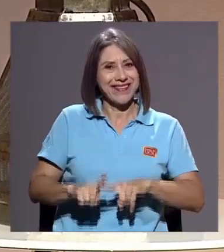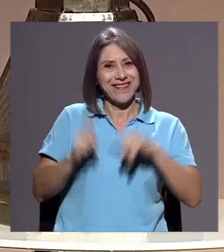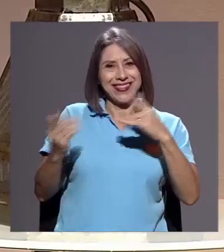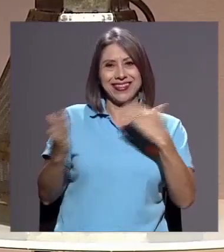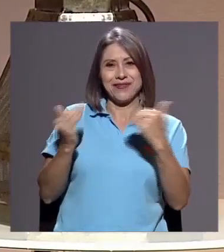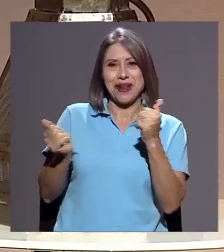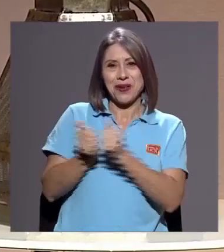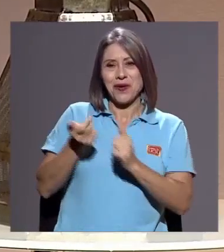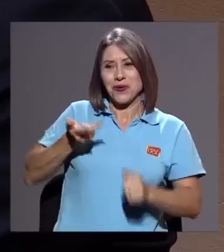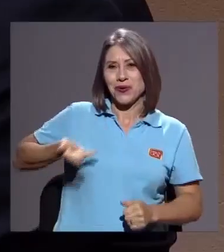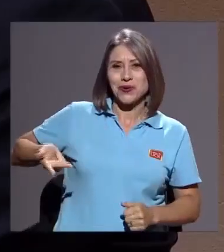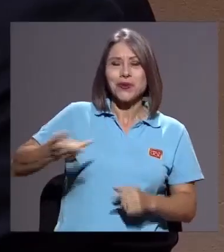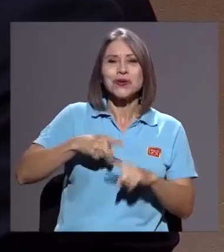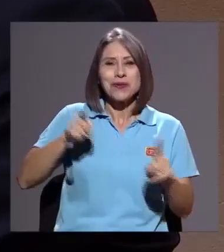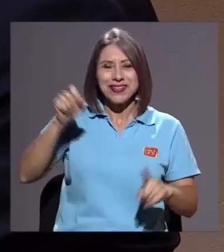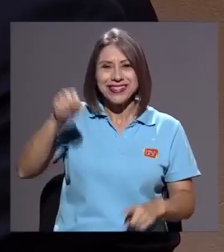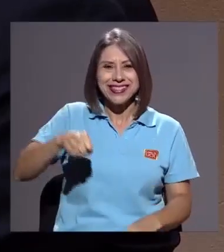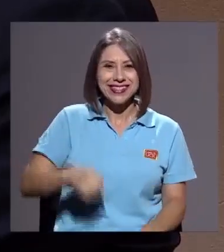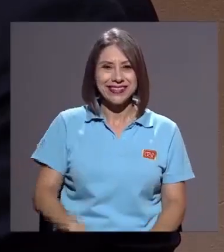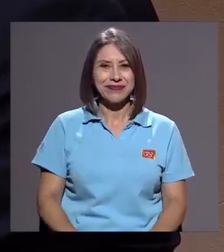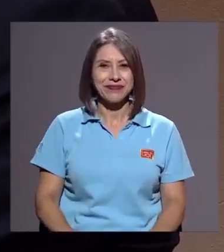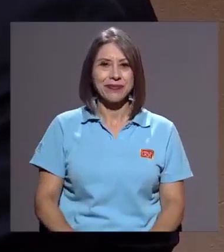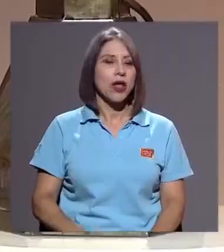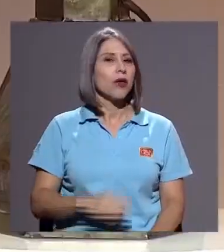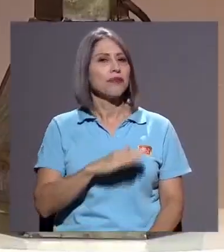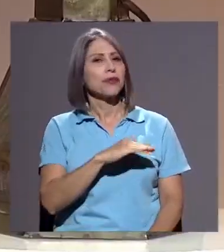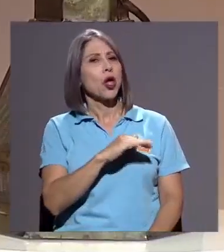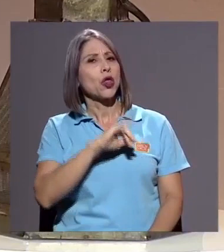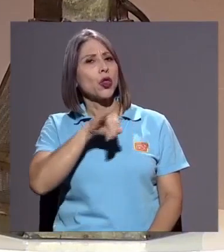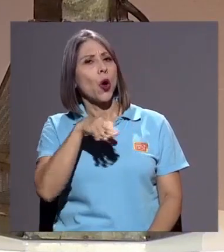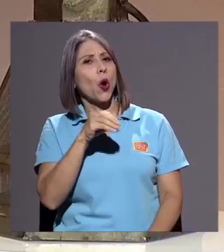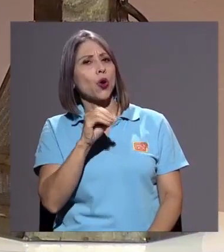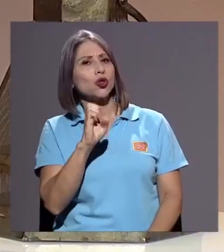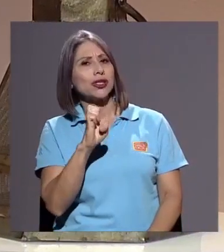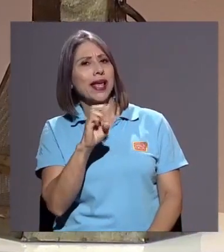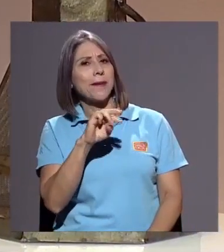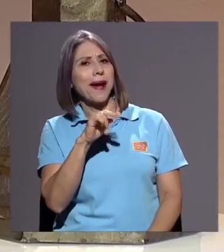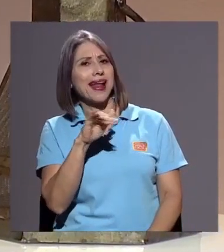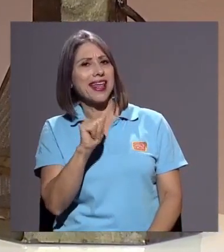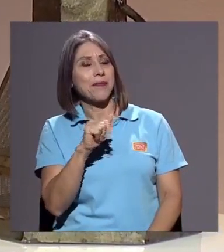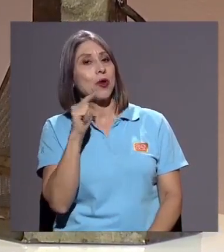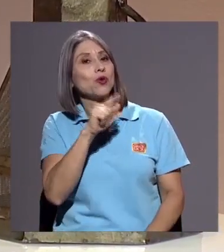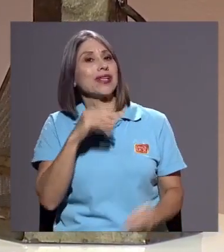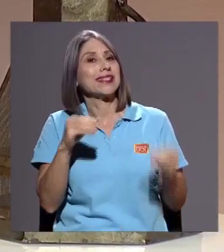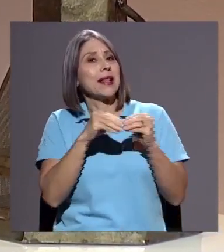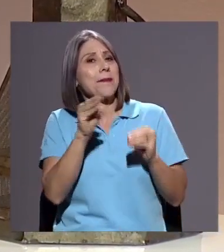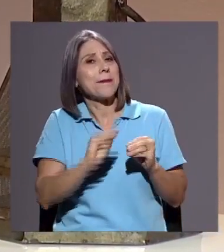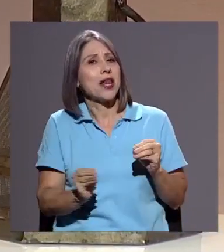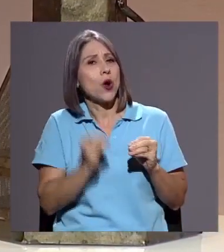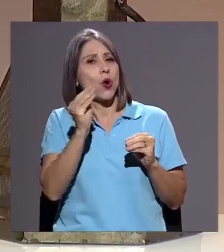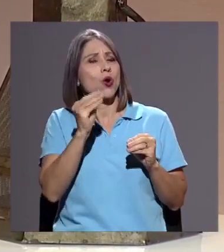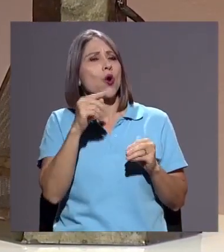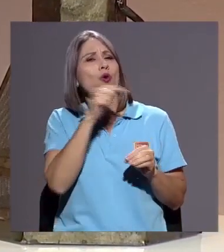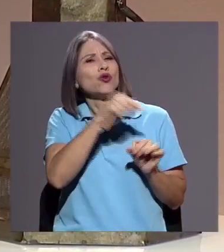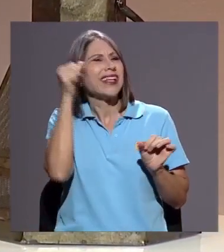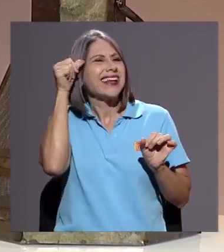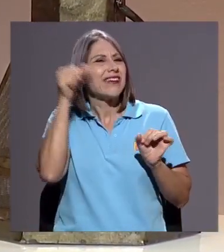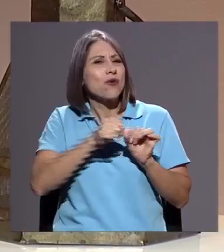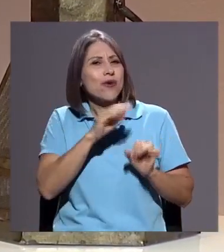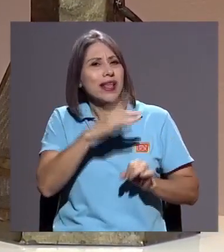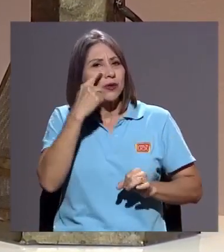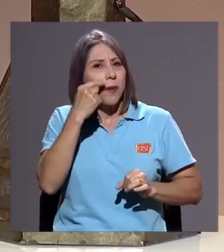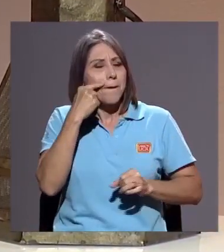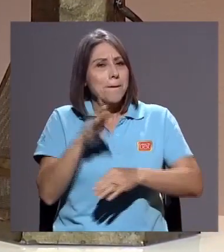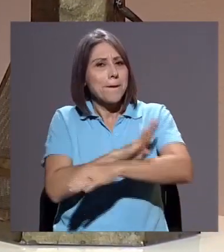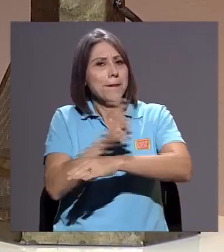tenemos, pero sí lo tenía. Don José María, como usted es el menor, la pregunta es, ¿usted qué recuerda usted de su papá en el